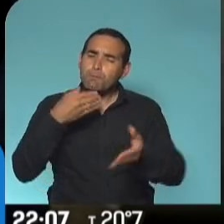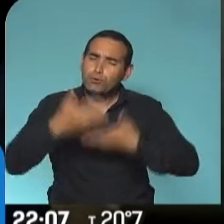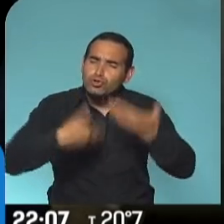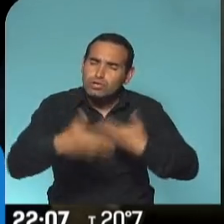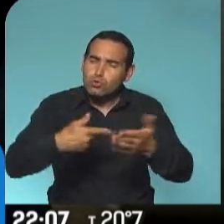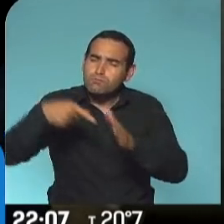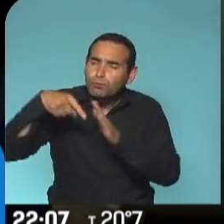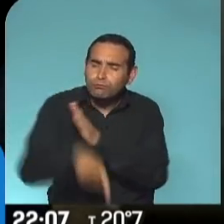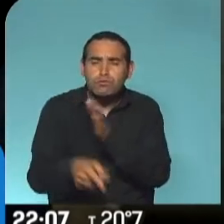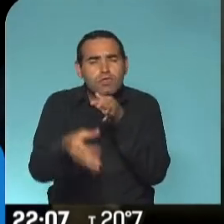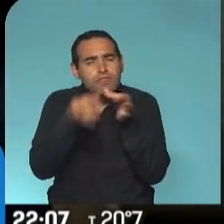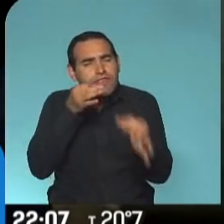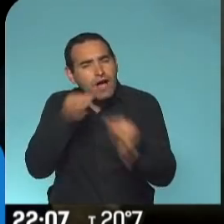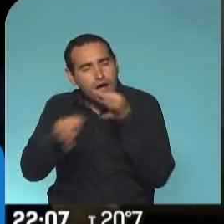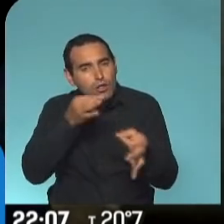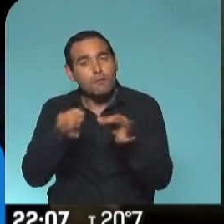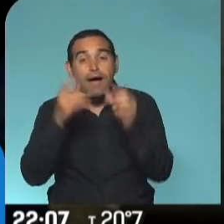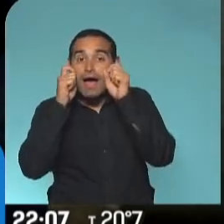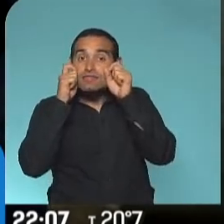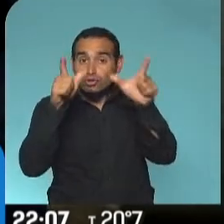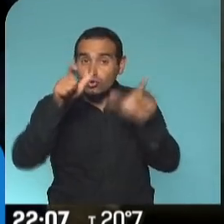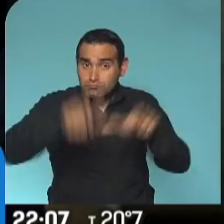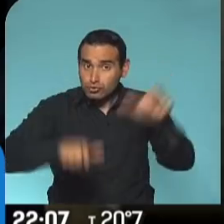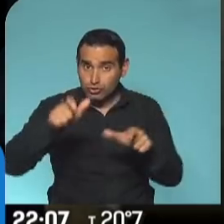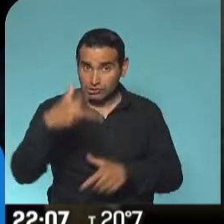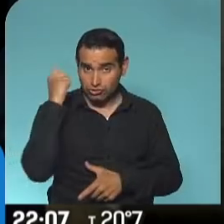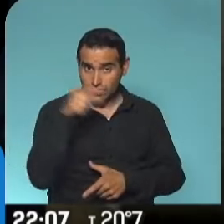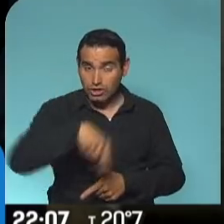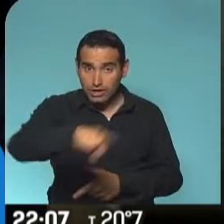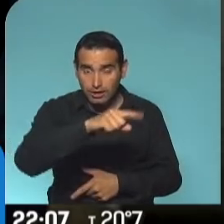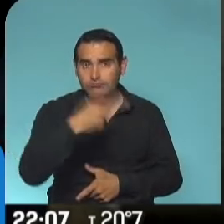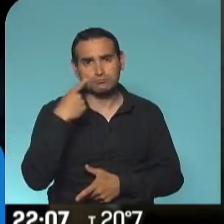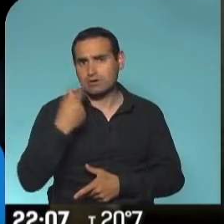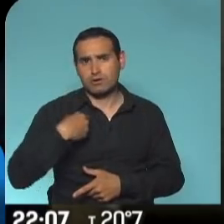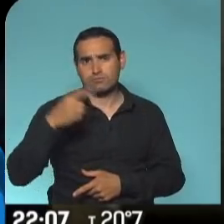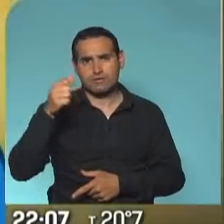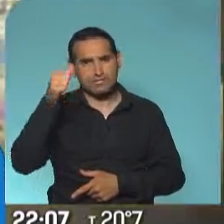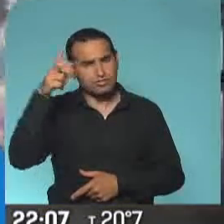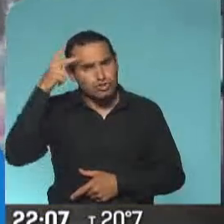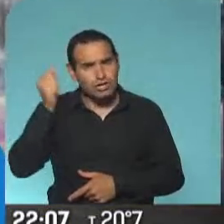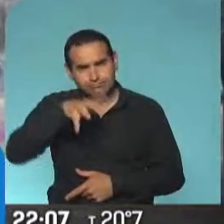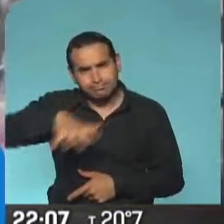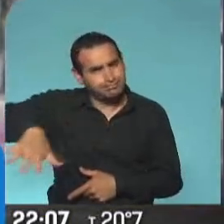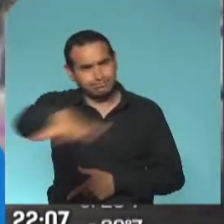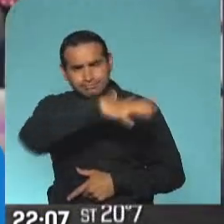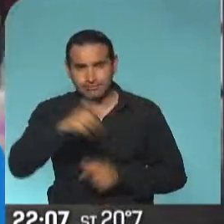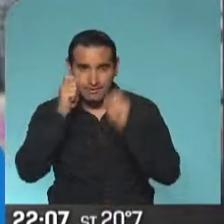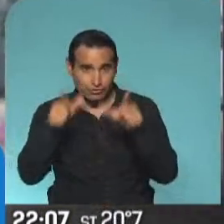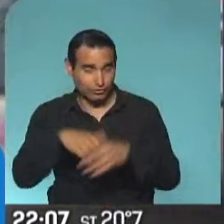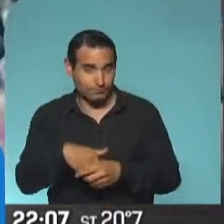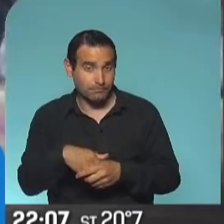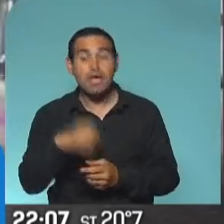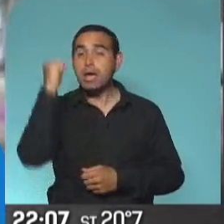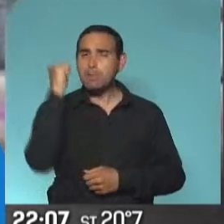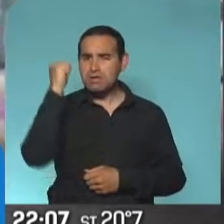proceso de diálogo para escuchar a nuestros compatriotas a lo largo y ancho de Chile. Aun cuando Piñera